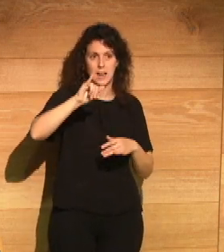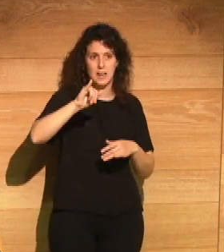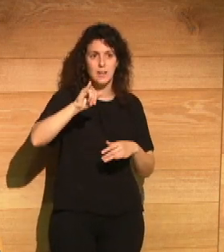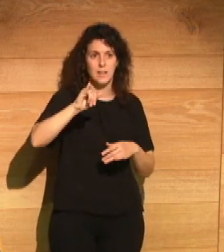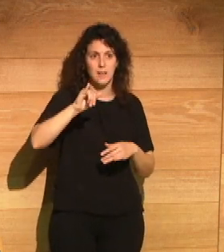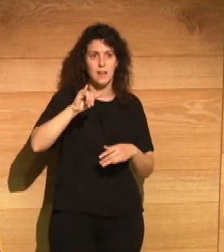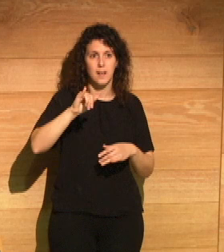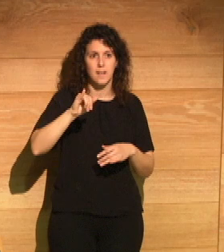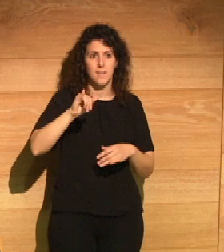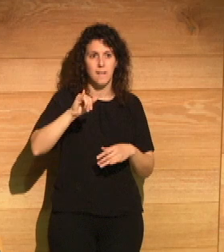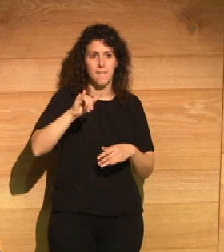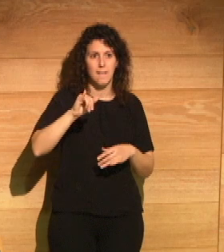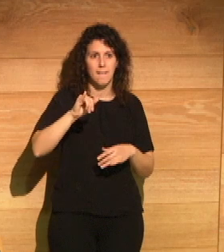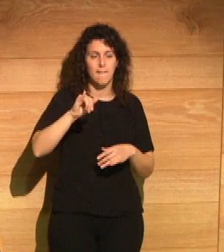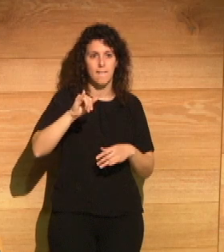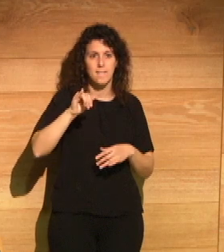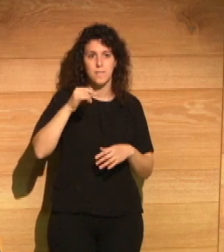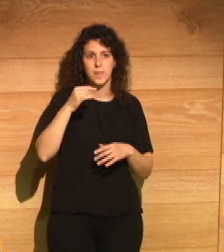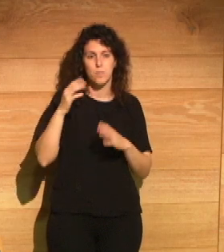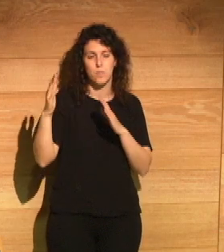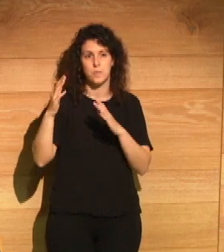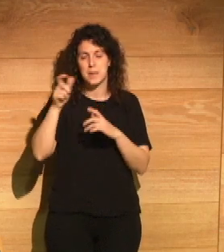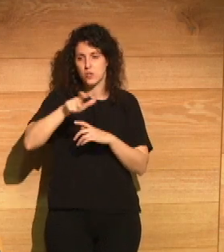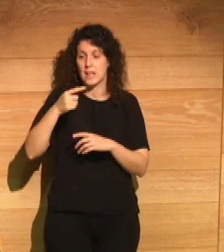época se decía ir a veranear.